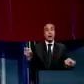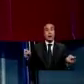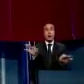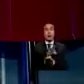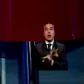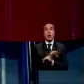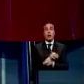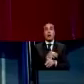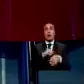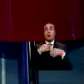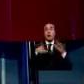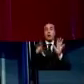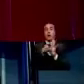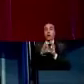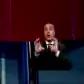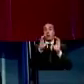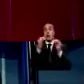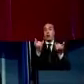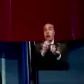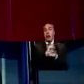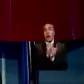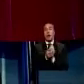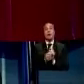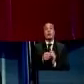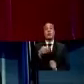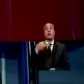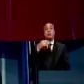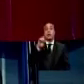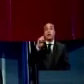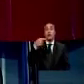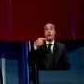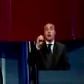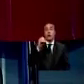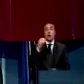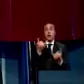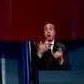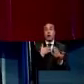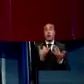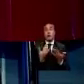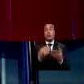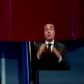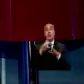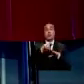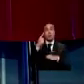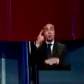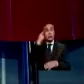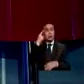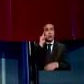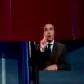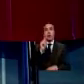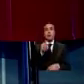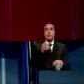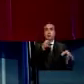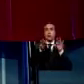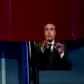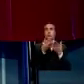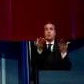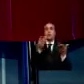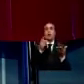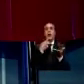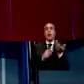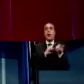reemplazar a la polémica ley de comunicación. Cristian Hidalgo está precisamente en el Palacio Legislativo para explicarnos